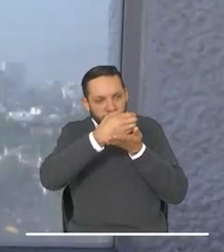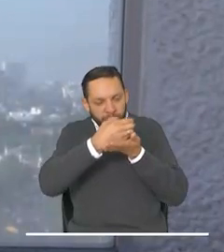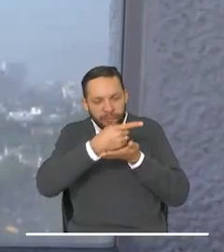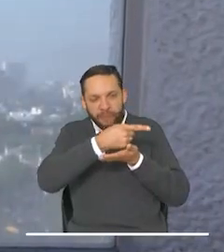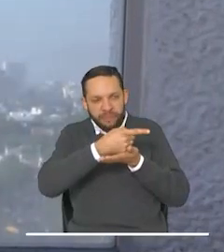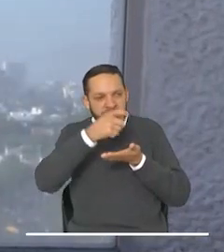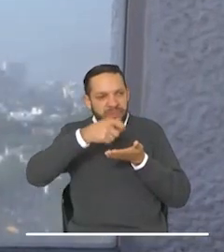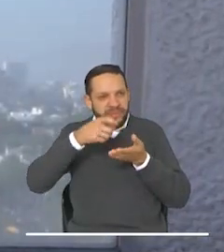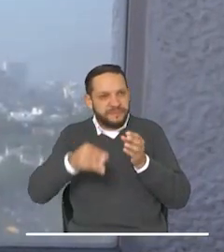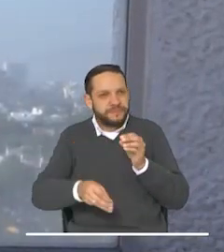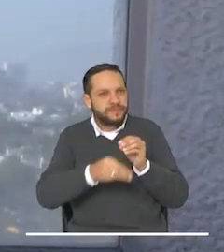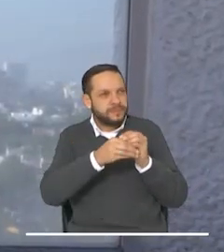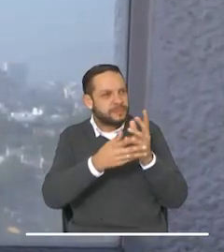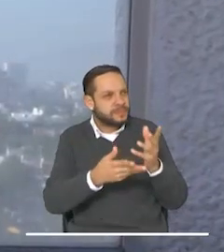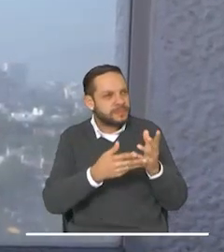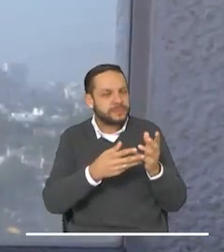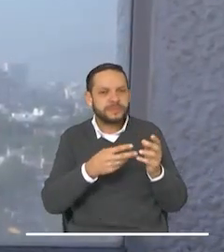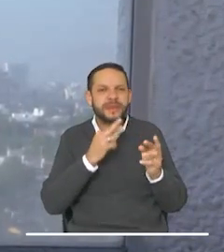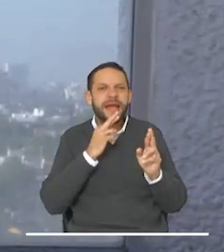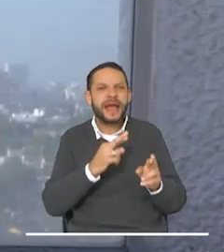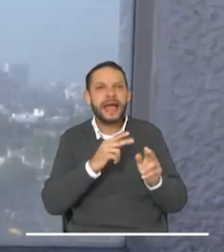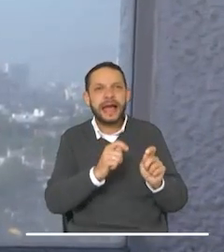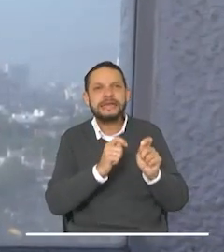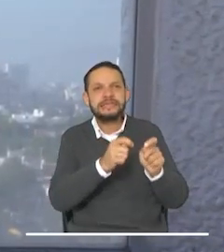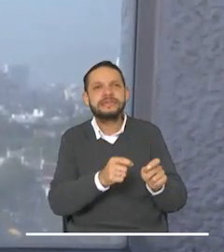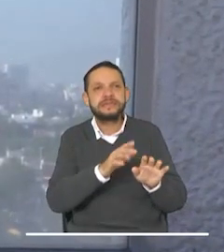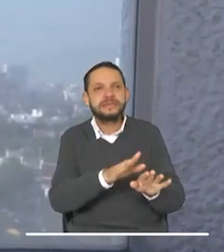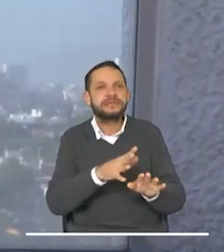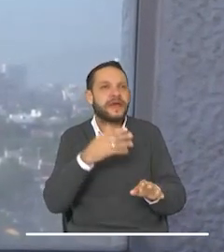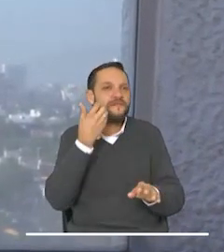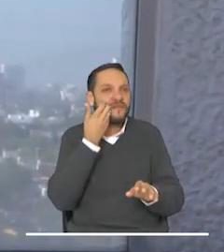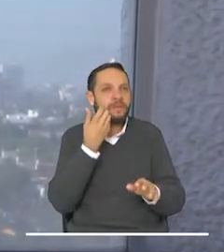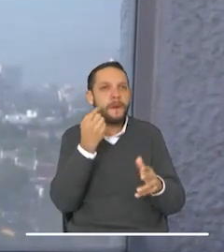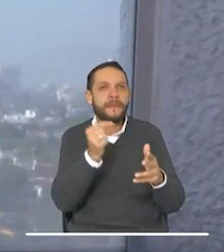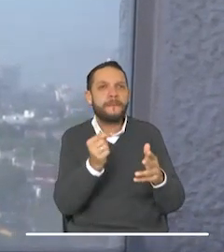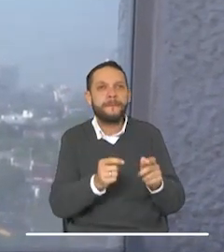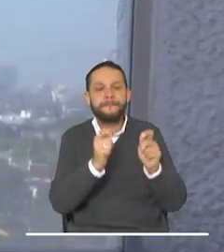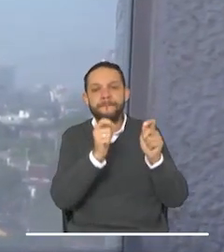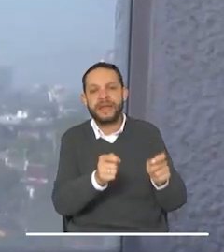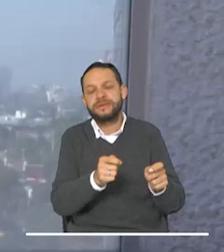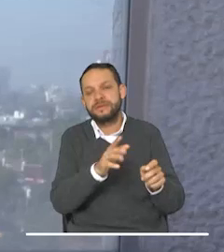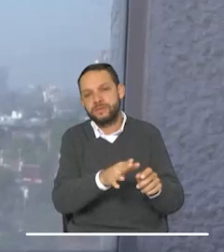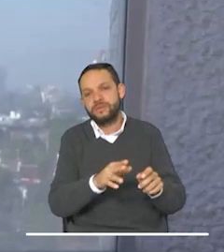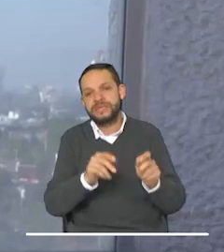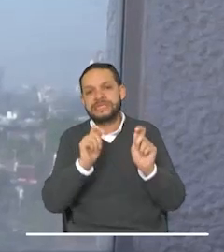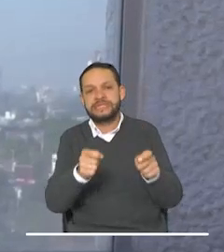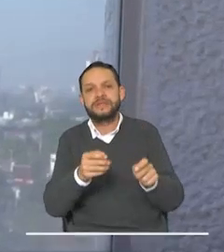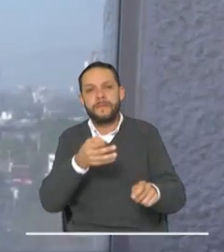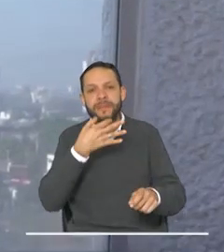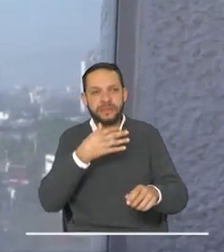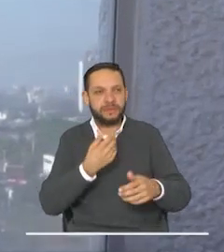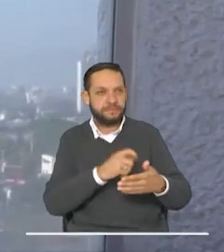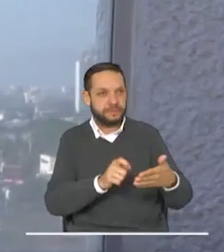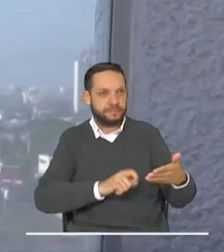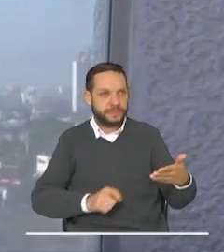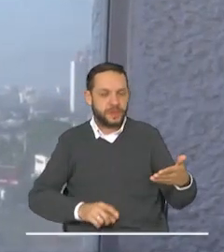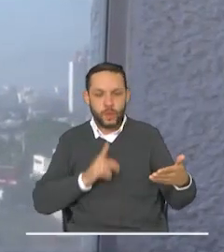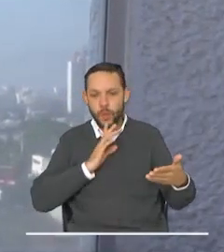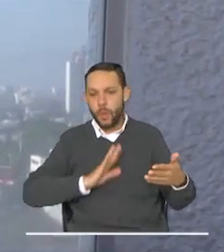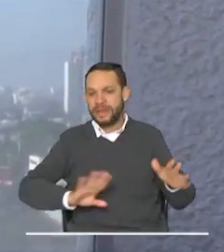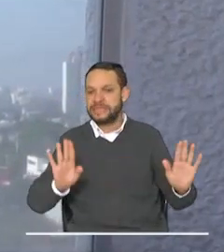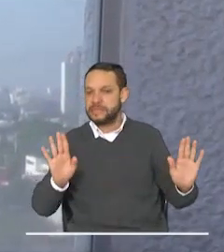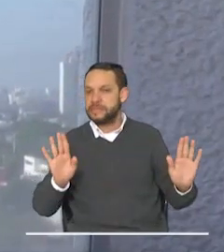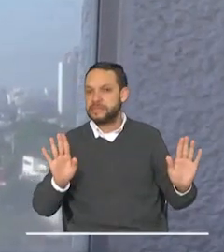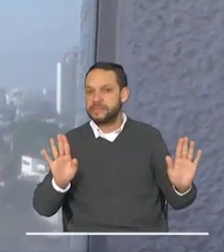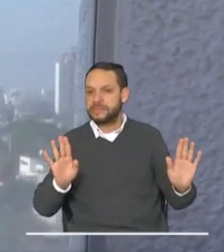de la suma de las partes muy de reconocer solo el síntoma entonces a un síntoma un medicamento sí En algunos momentos O sea no podemos negar que en algunos